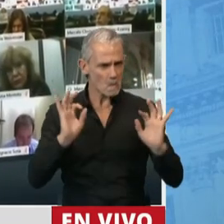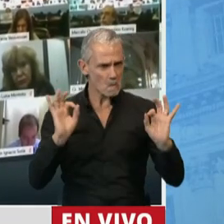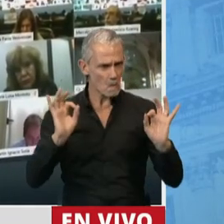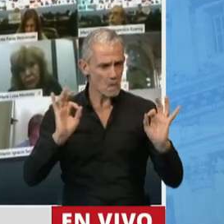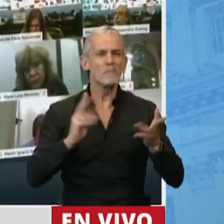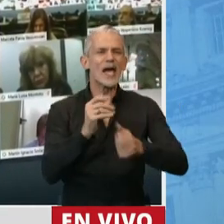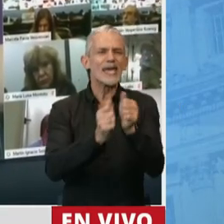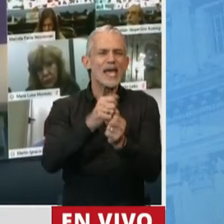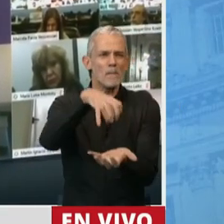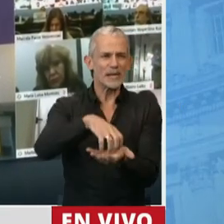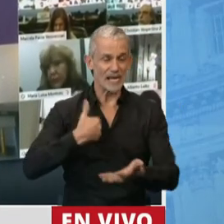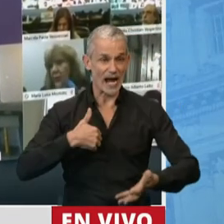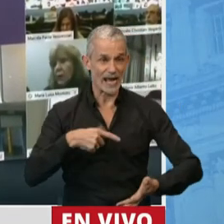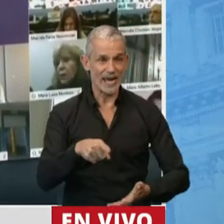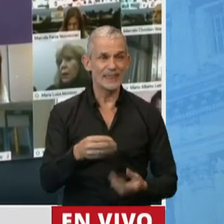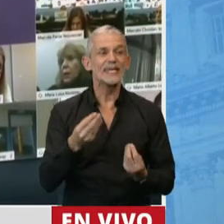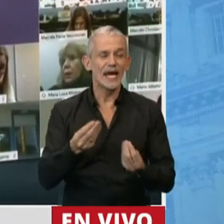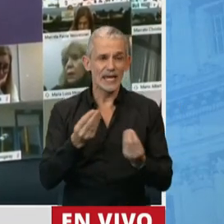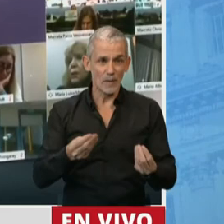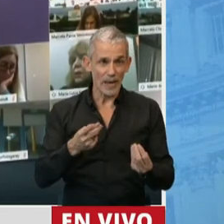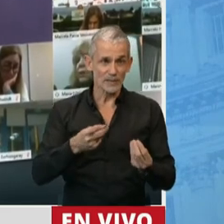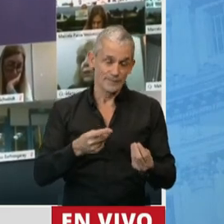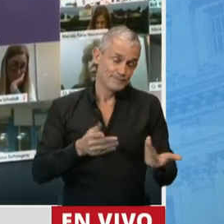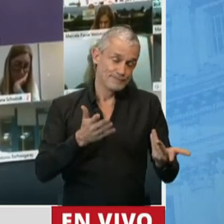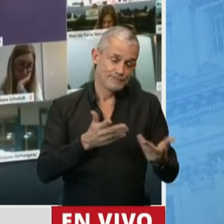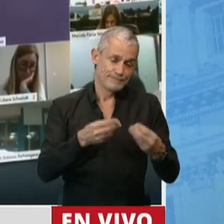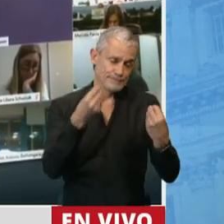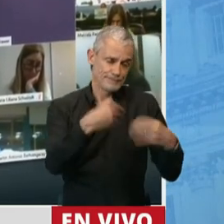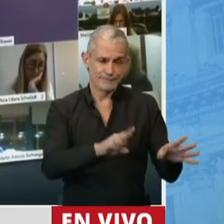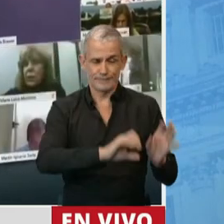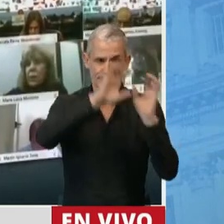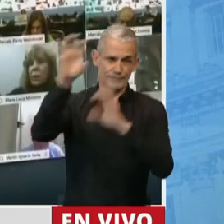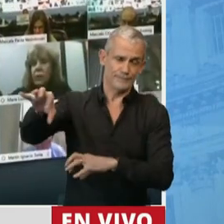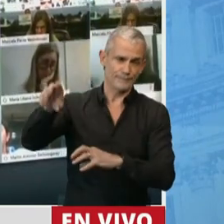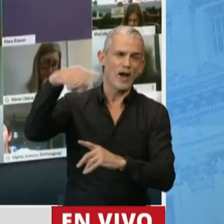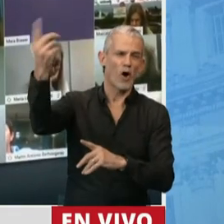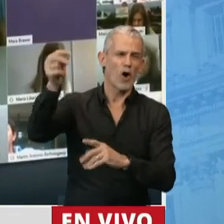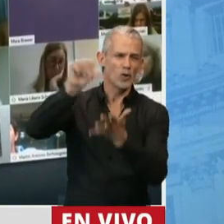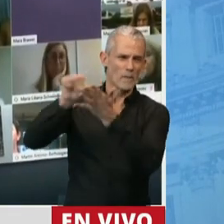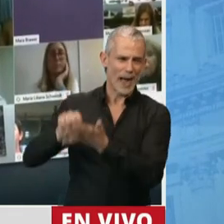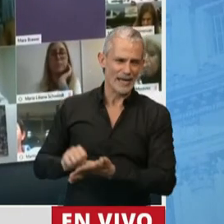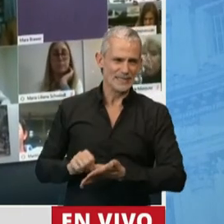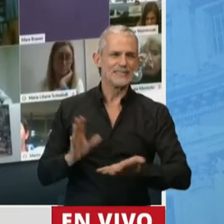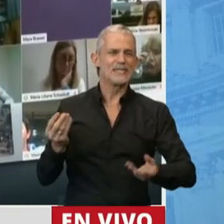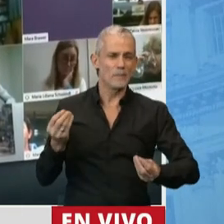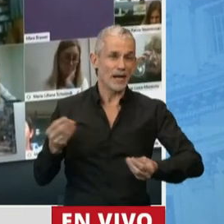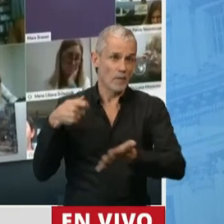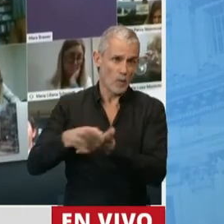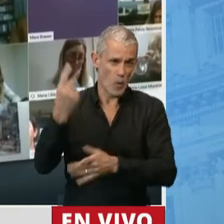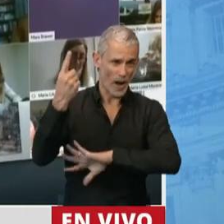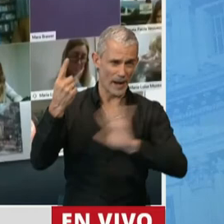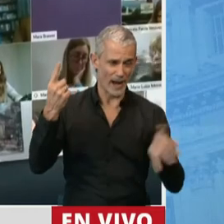Y las empresas argentinas, señor presidente, emigran invirtiendo en otros destinos para pagar una sola